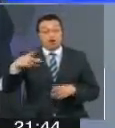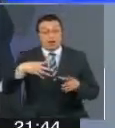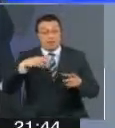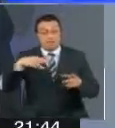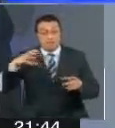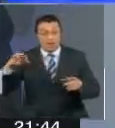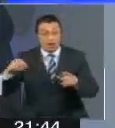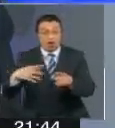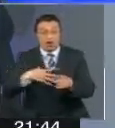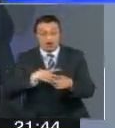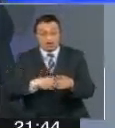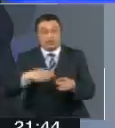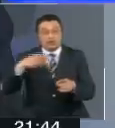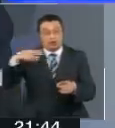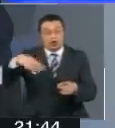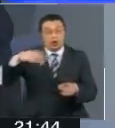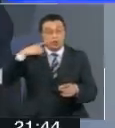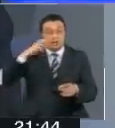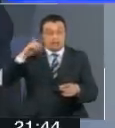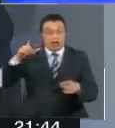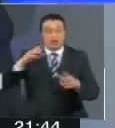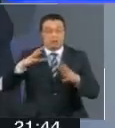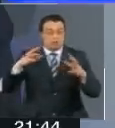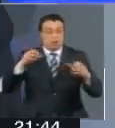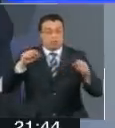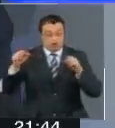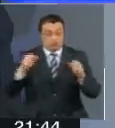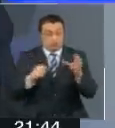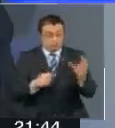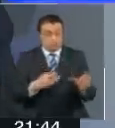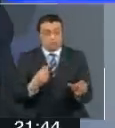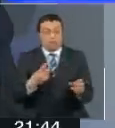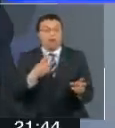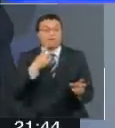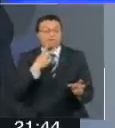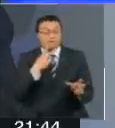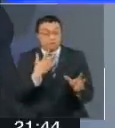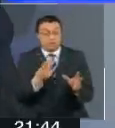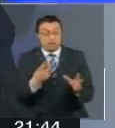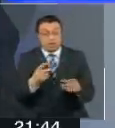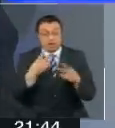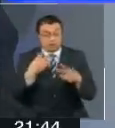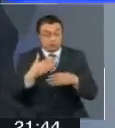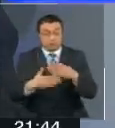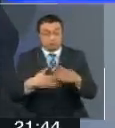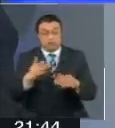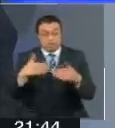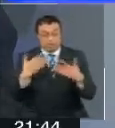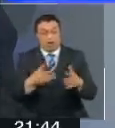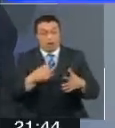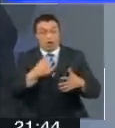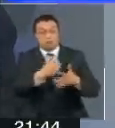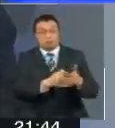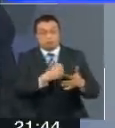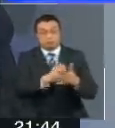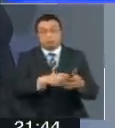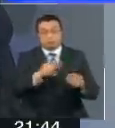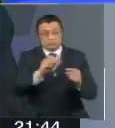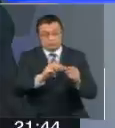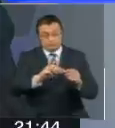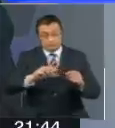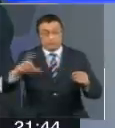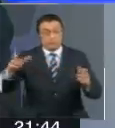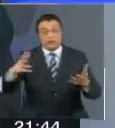Miguel, un gran político, hace su vida y da su pelea a partir de lo que